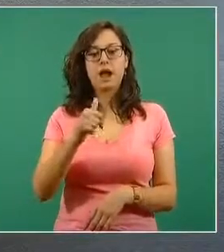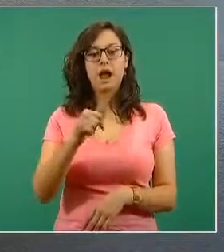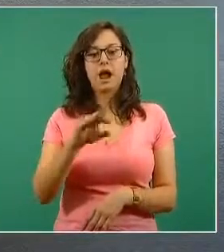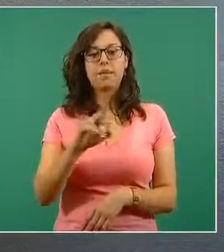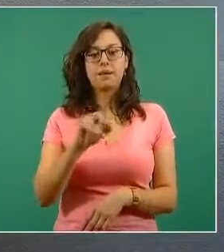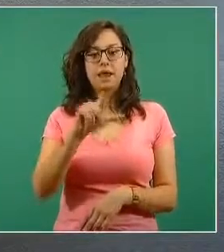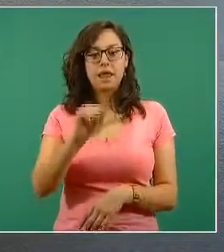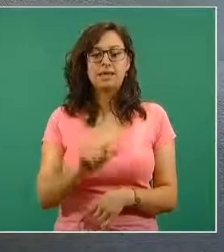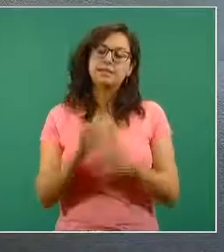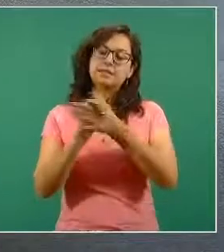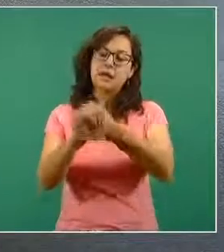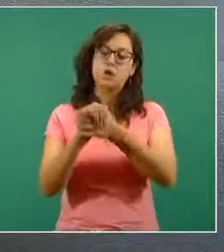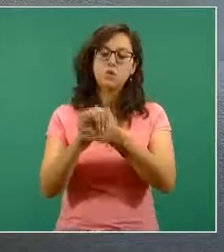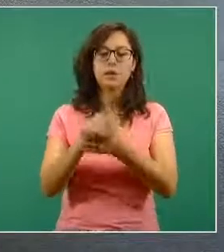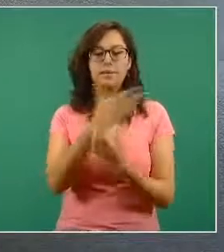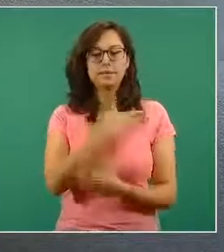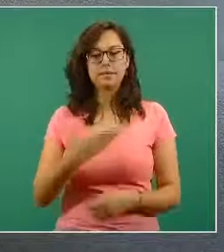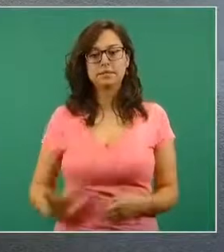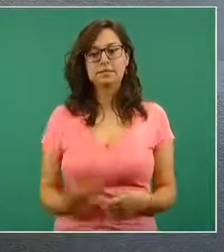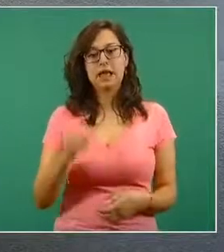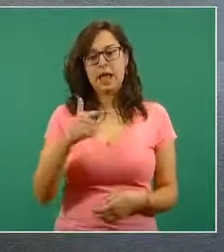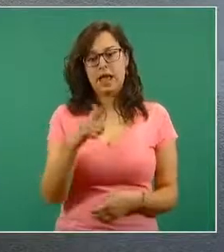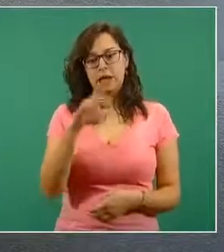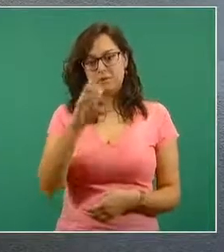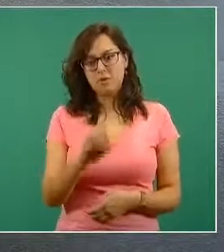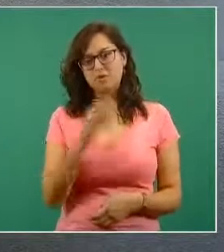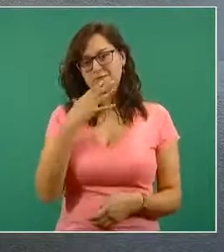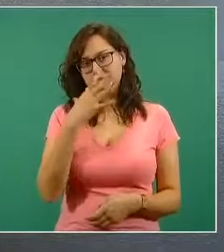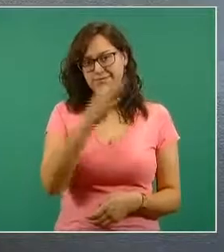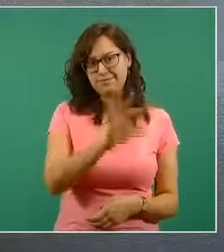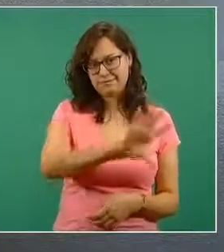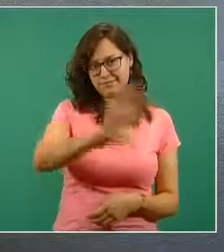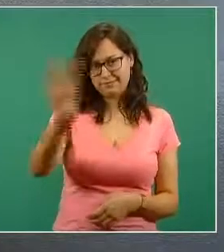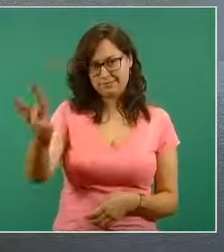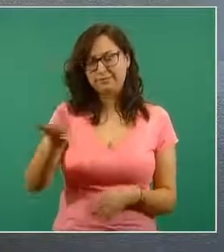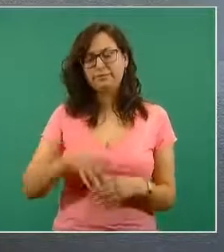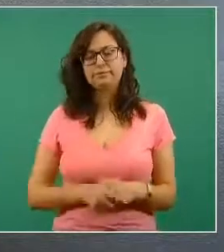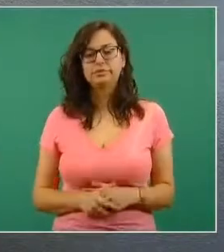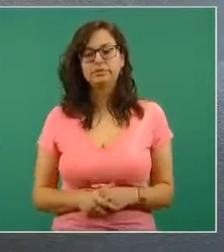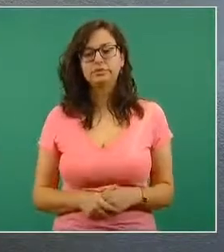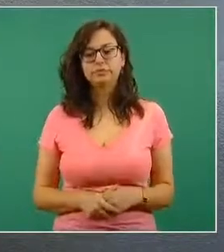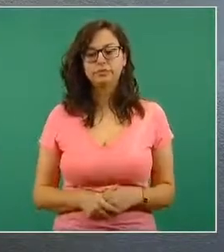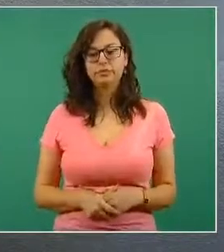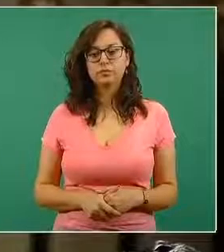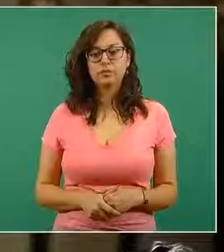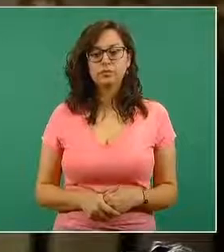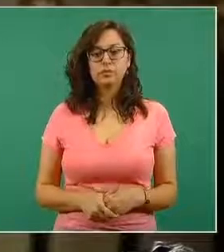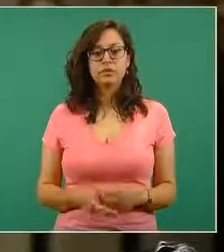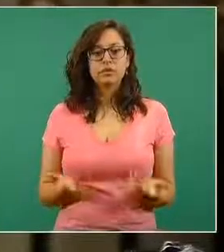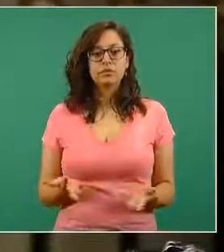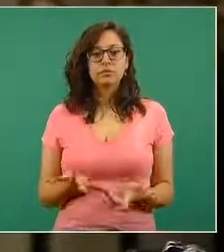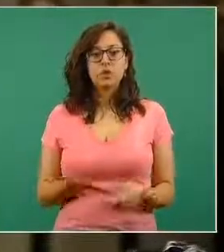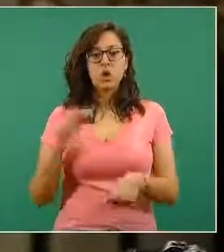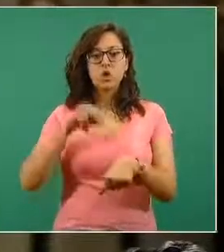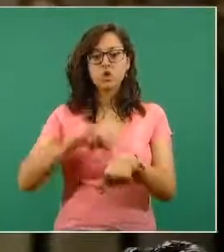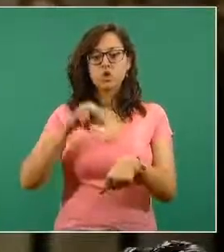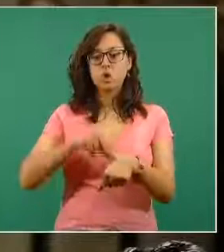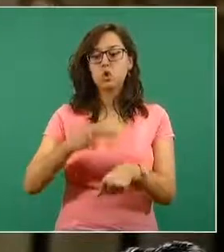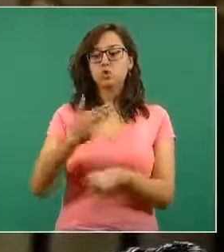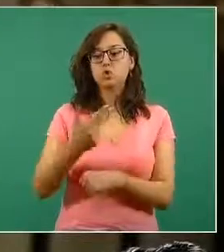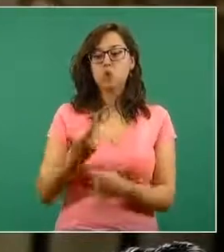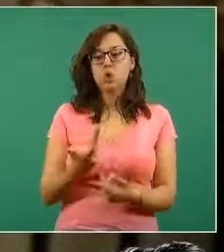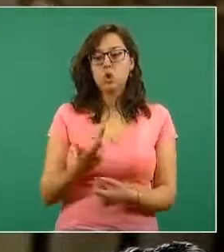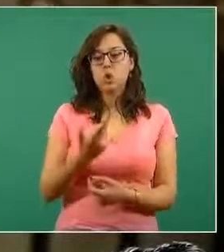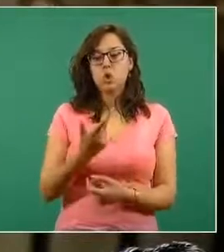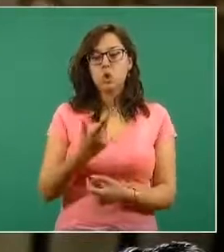presidente López Obrador. Bueno, quisiera preguntarle cómo se encuentra en estos momentos el doctor Ruy López